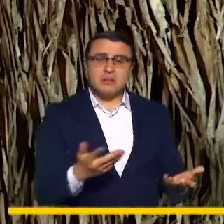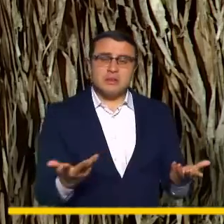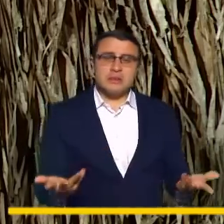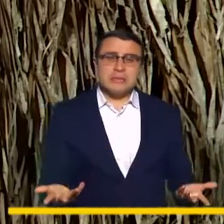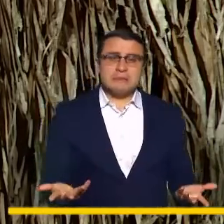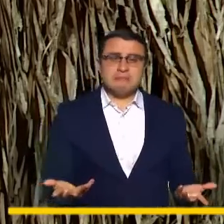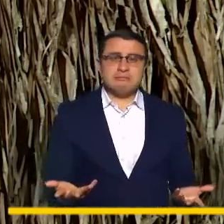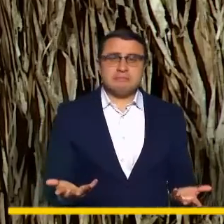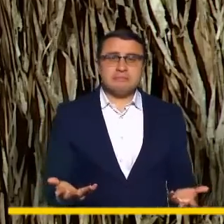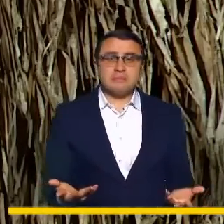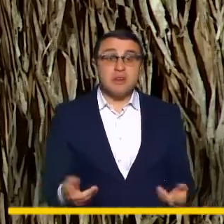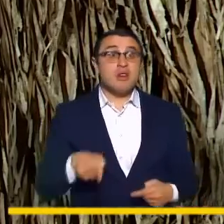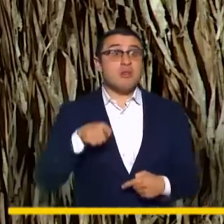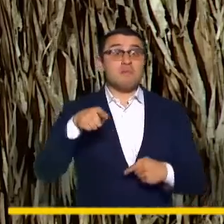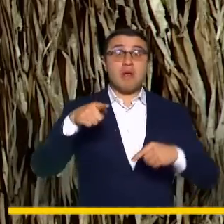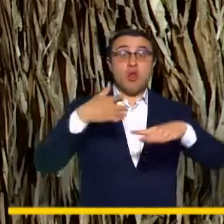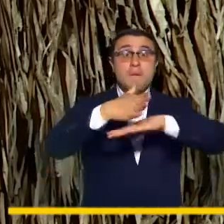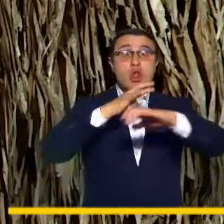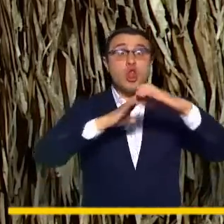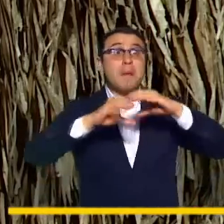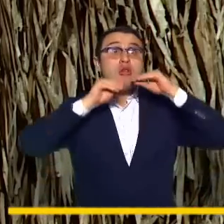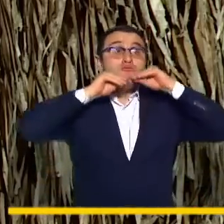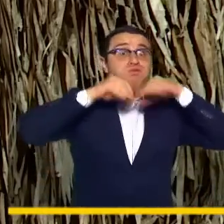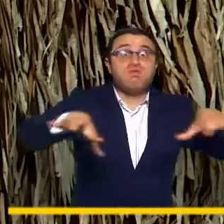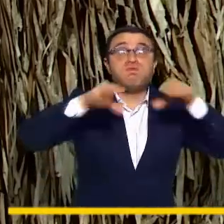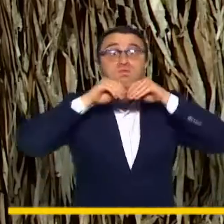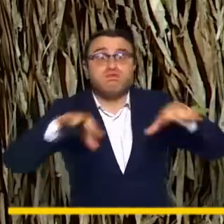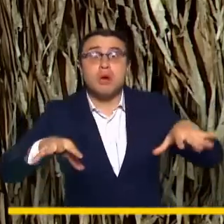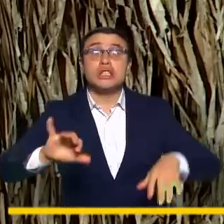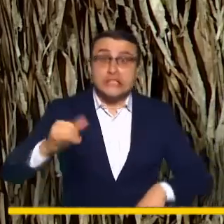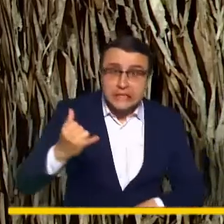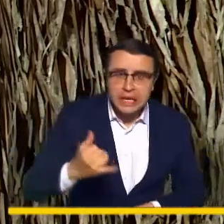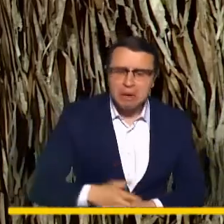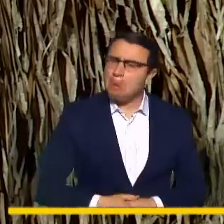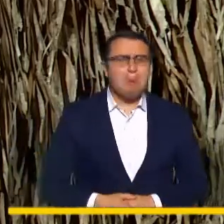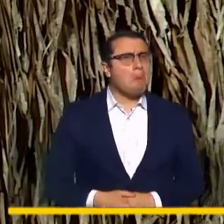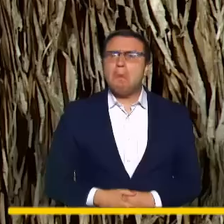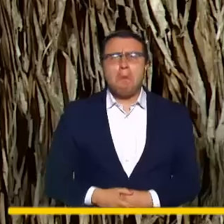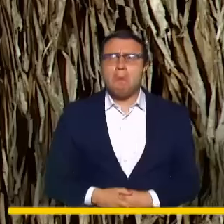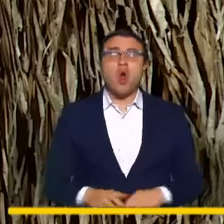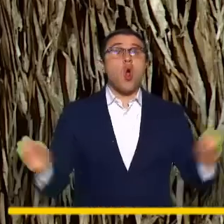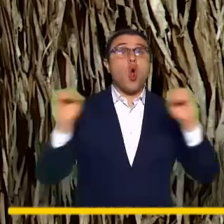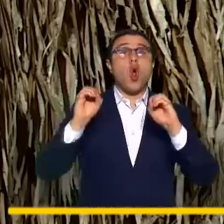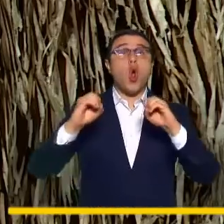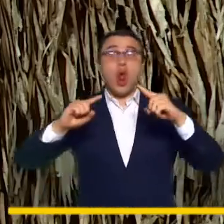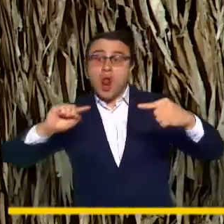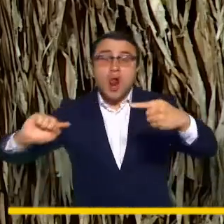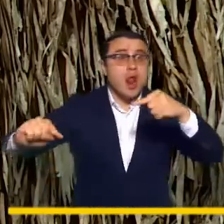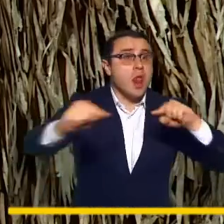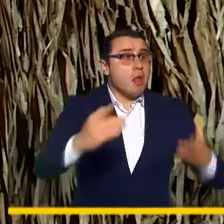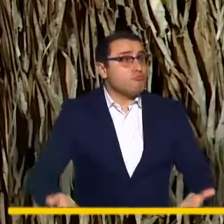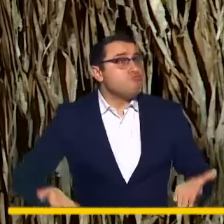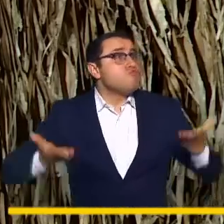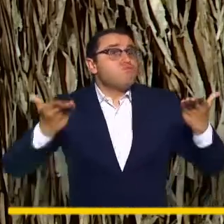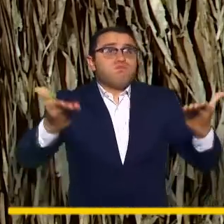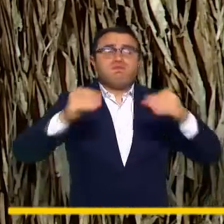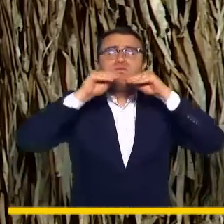En eso no hay escándalo. En eso no aparece entonces la discusión pública.